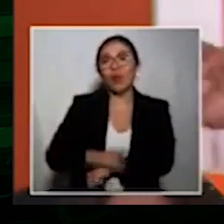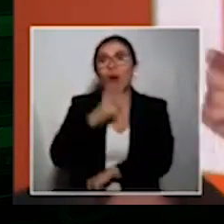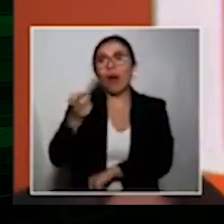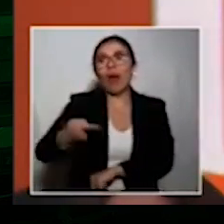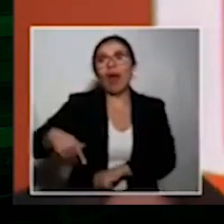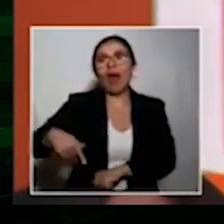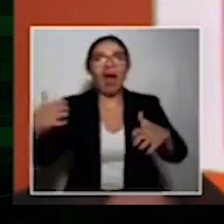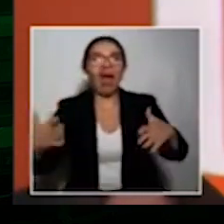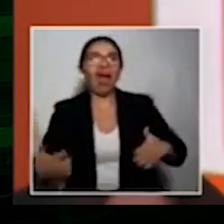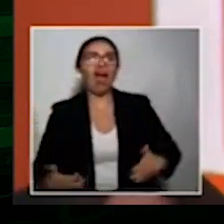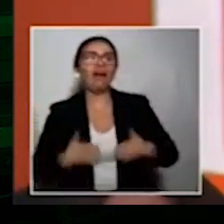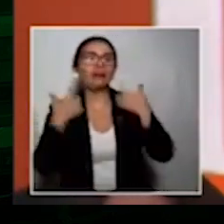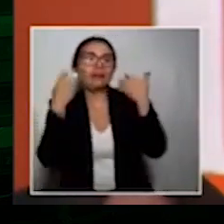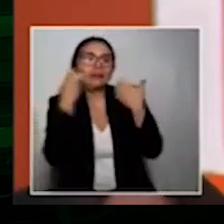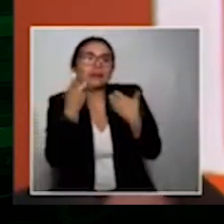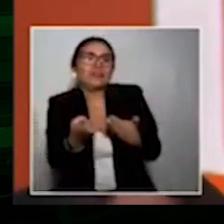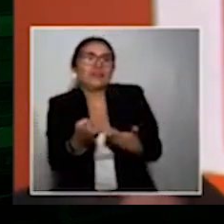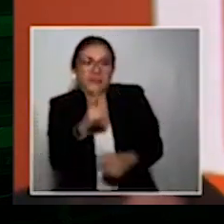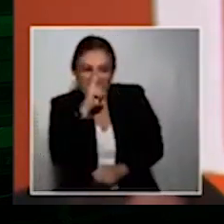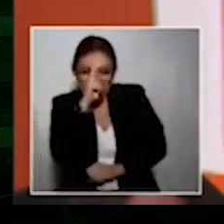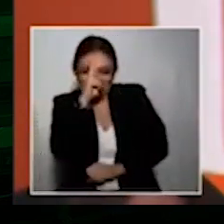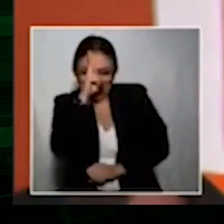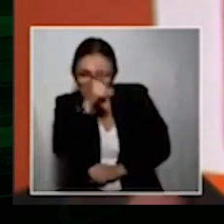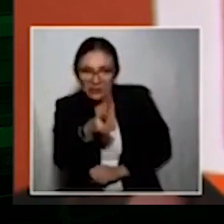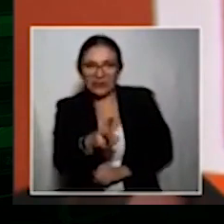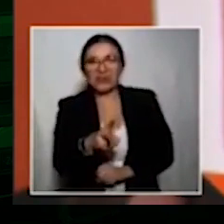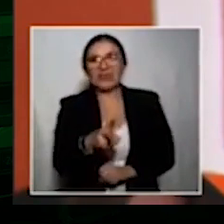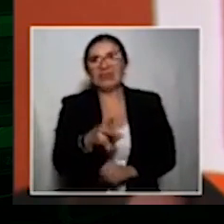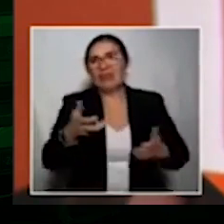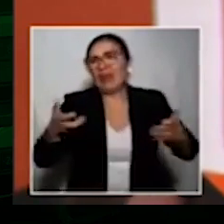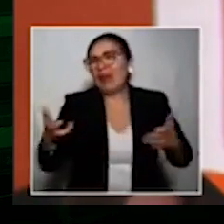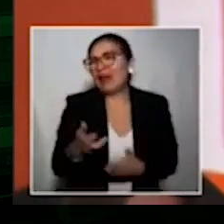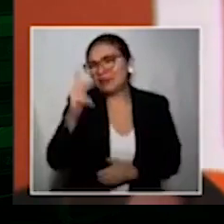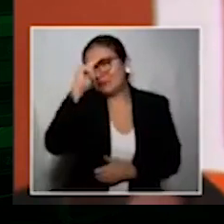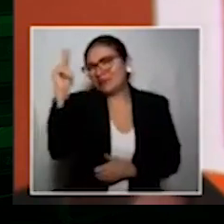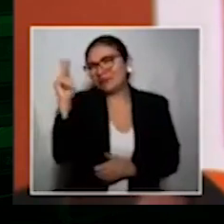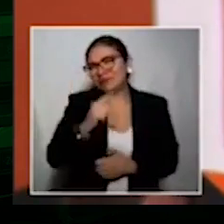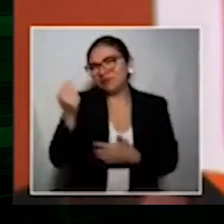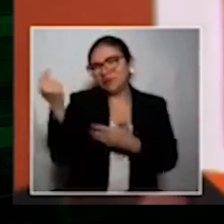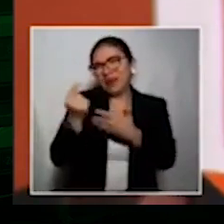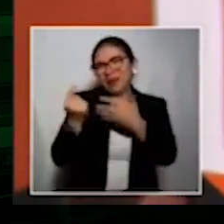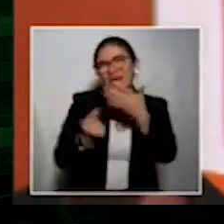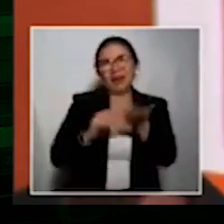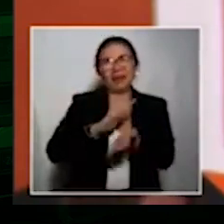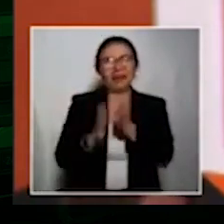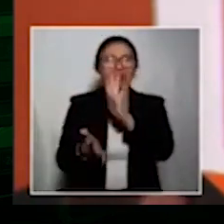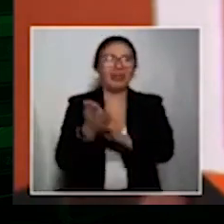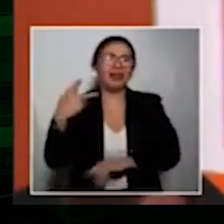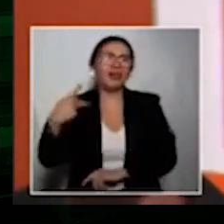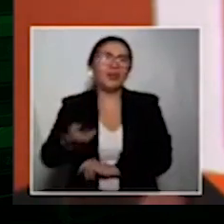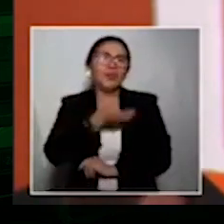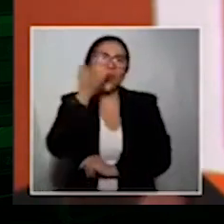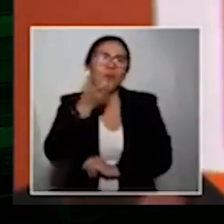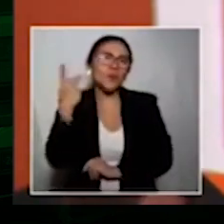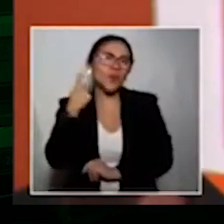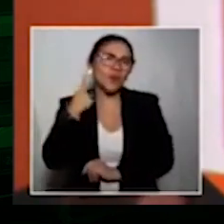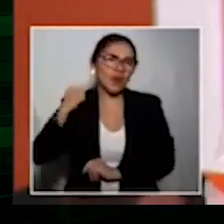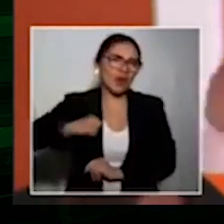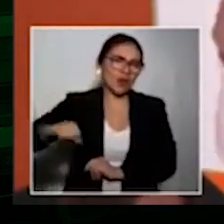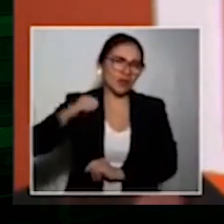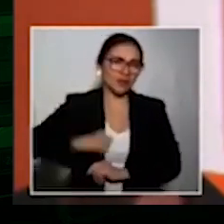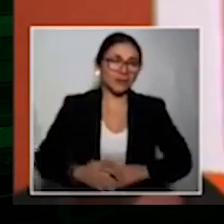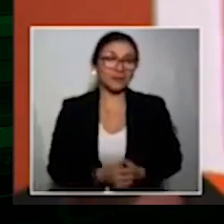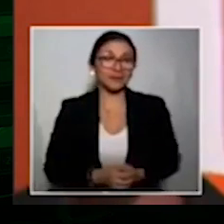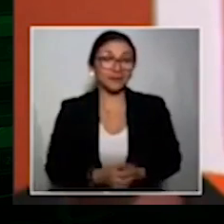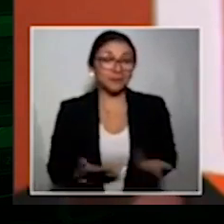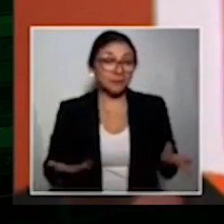León. Dijo que ni México ni ellos van a olvidar lo que hicieron y pronto sabrán lo que es meterse con Movimiento Ciudadano. Pero